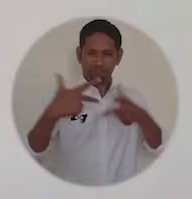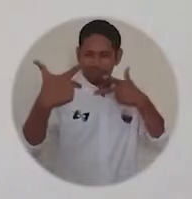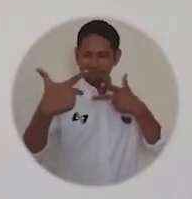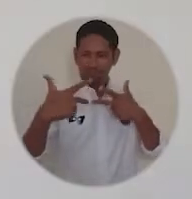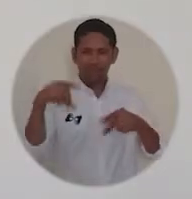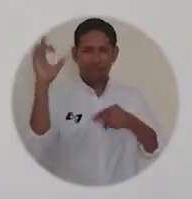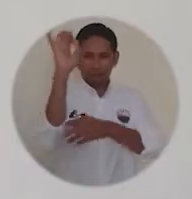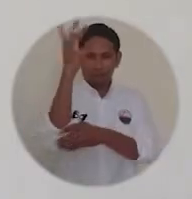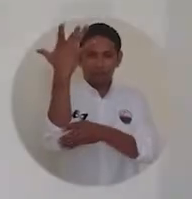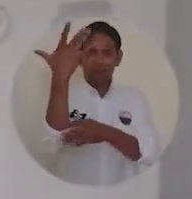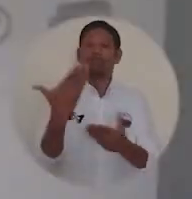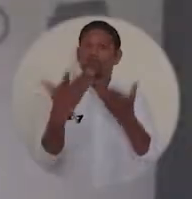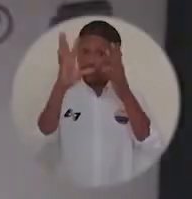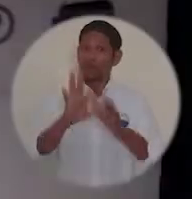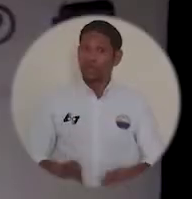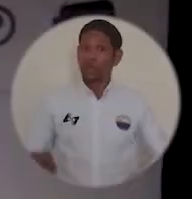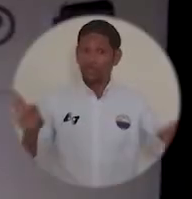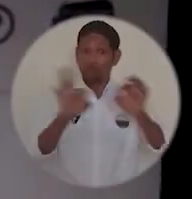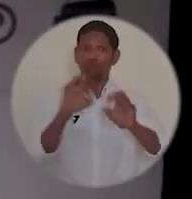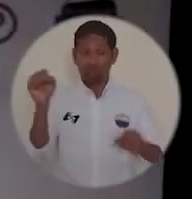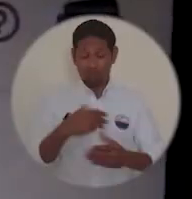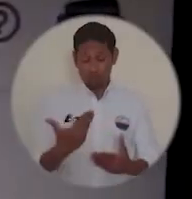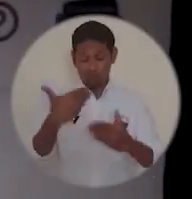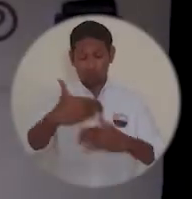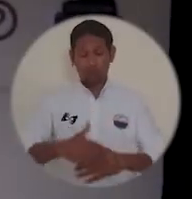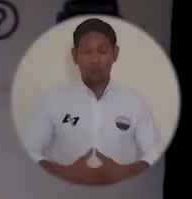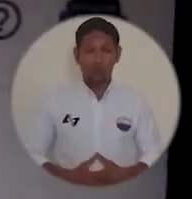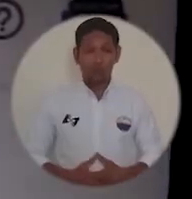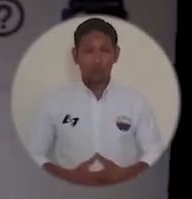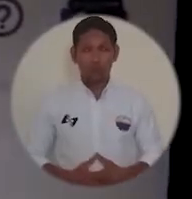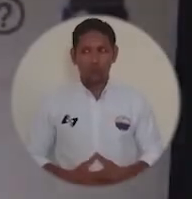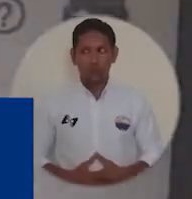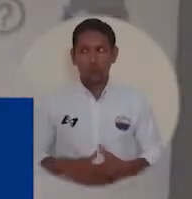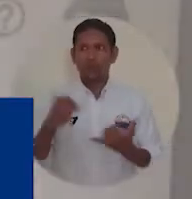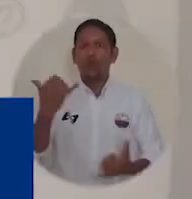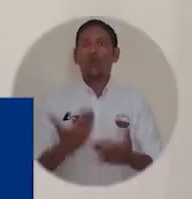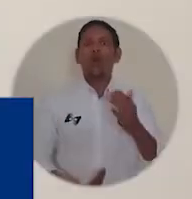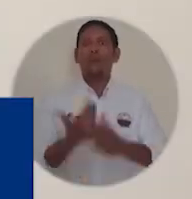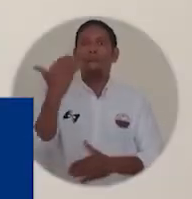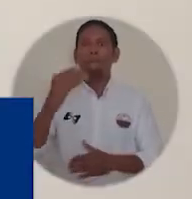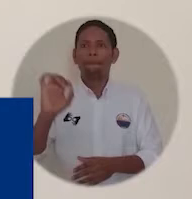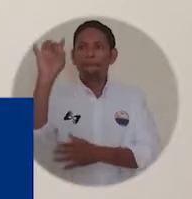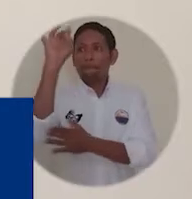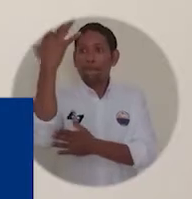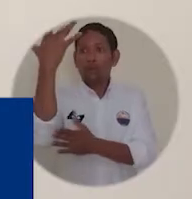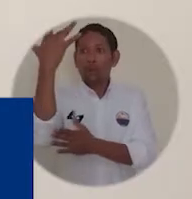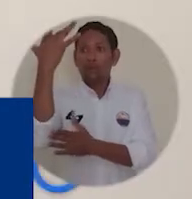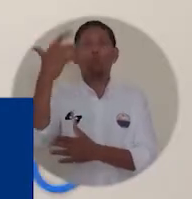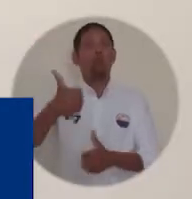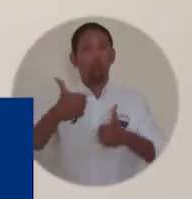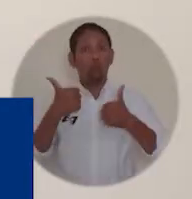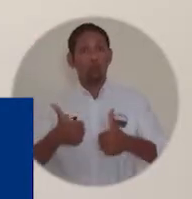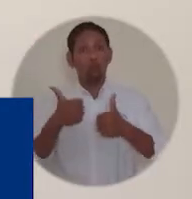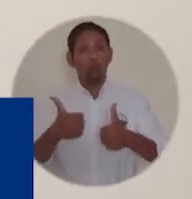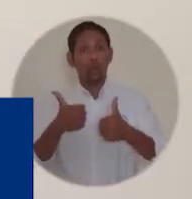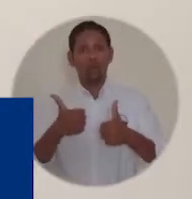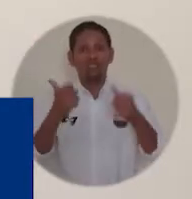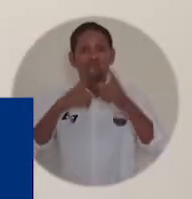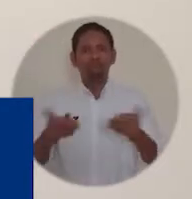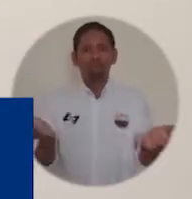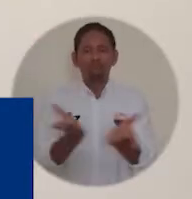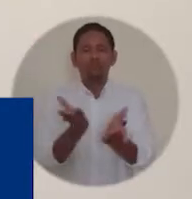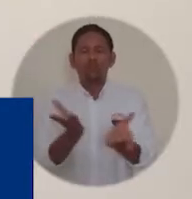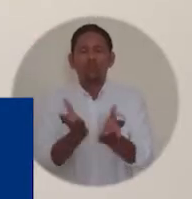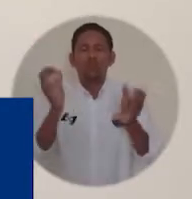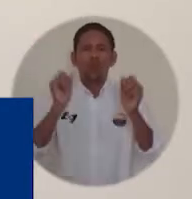no queden estancadas. La actividad virtual ha sido útil, ha sido productiva. El estudiante puede